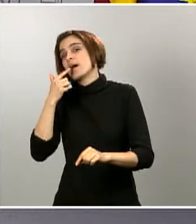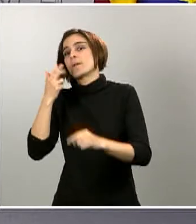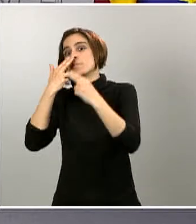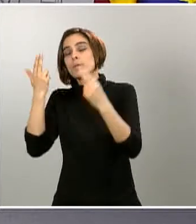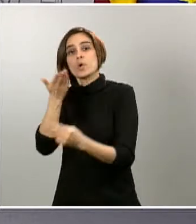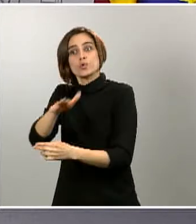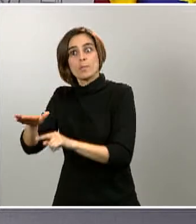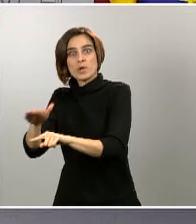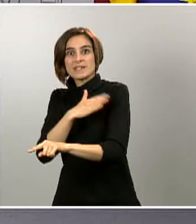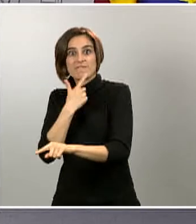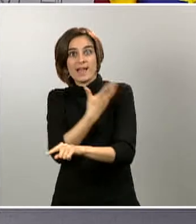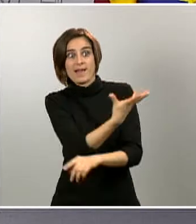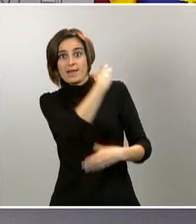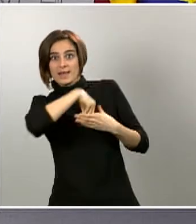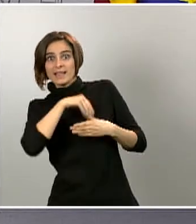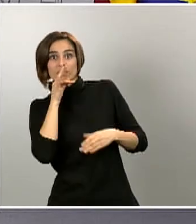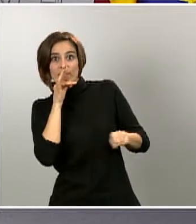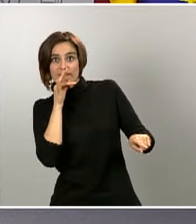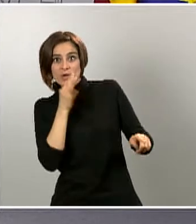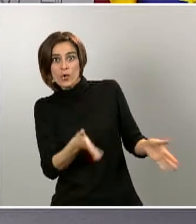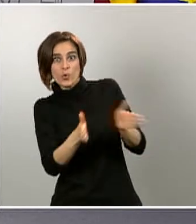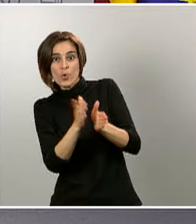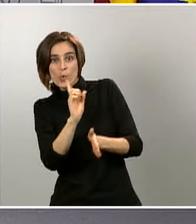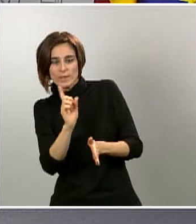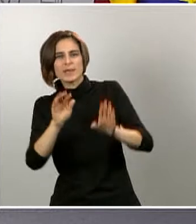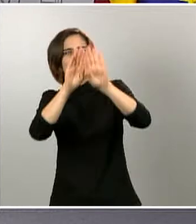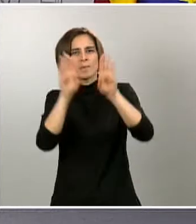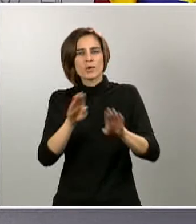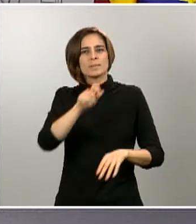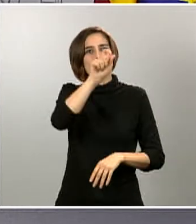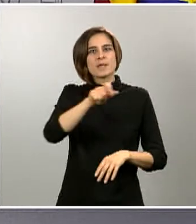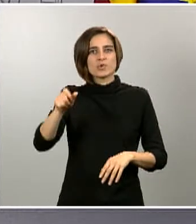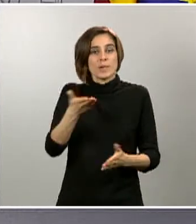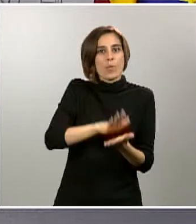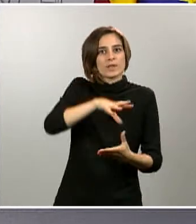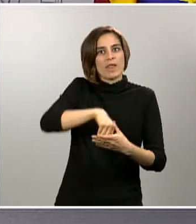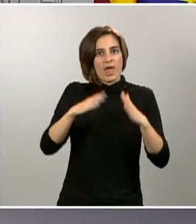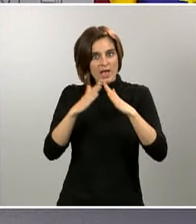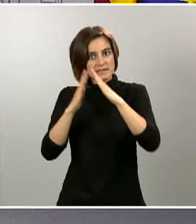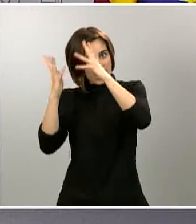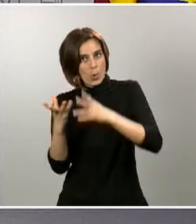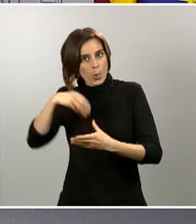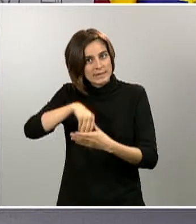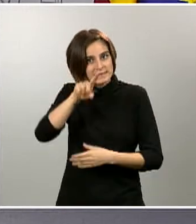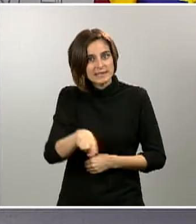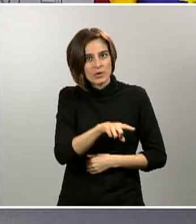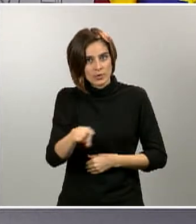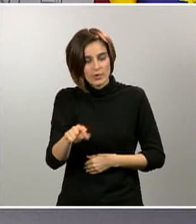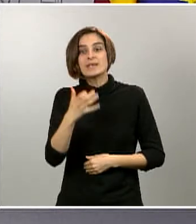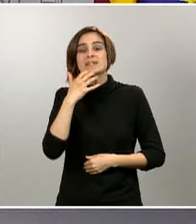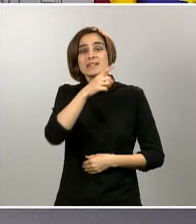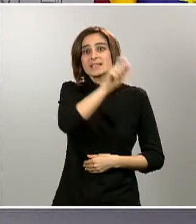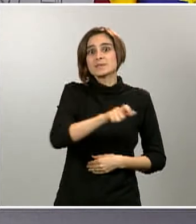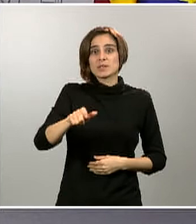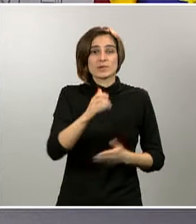personas fallecidas en sus casas? ¿Cómo se van a contabilizar estas personas si tampoco se les están efectuando las pruebas? Muchísimas